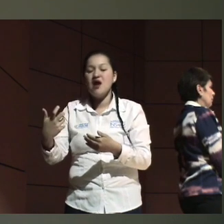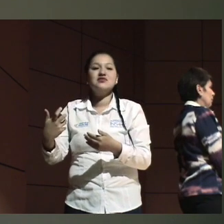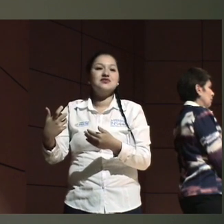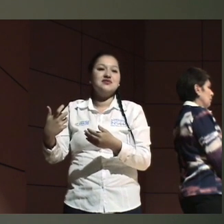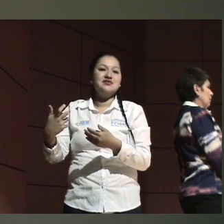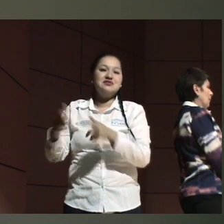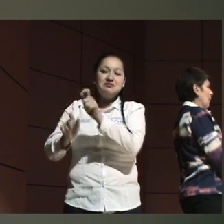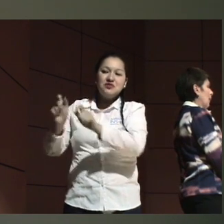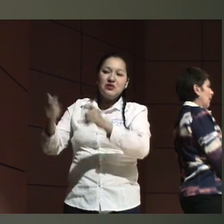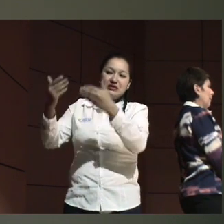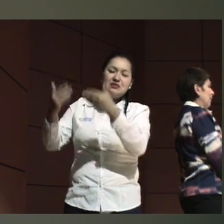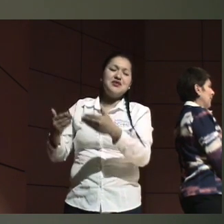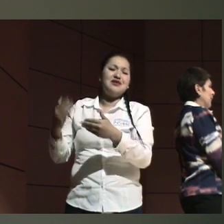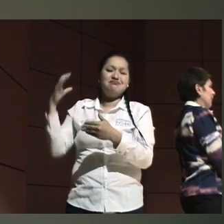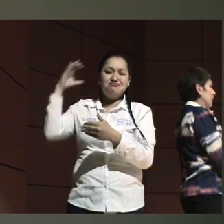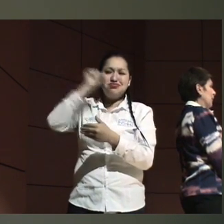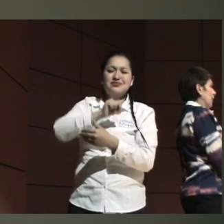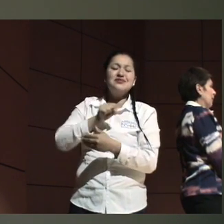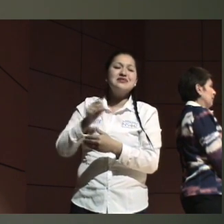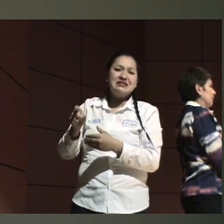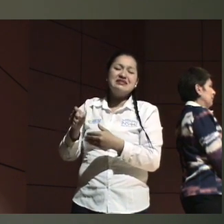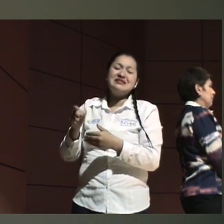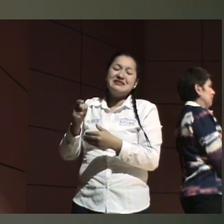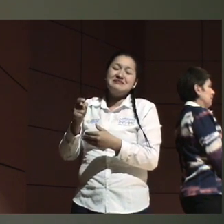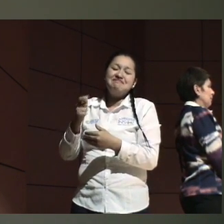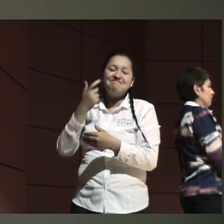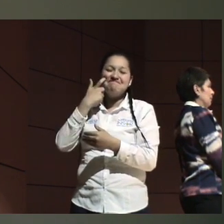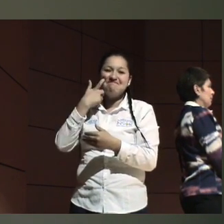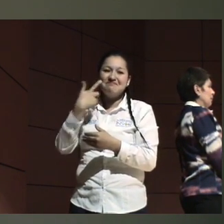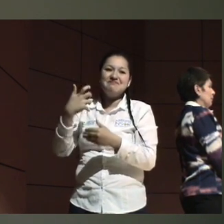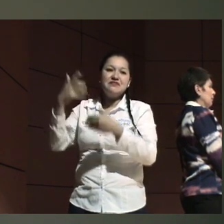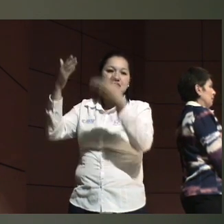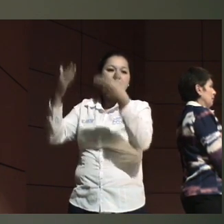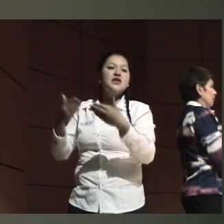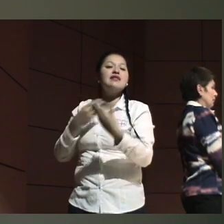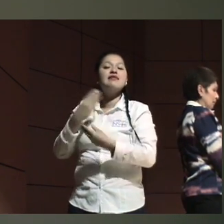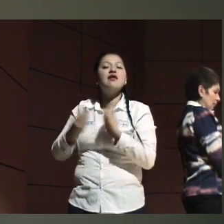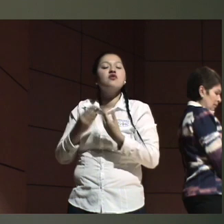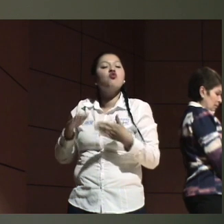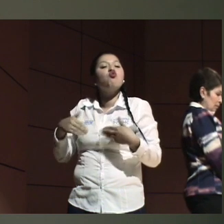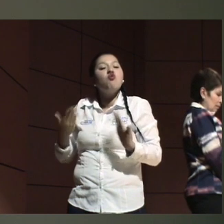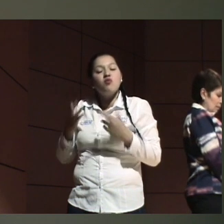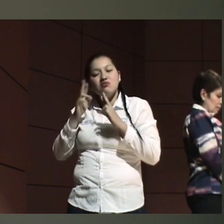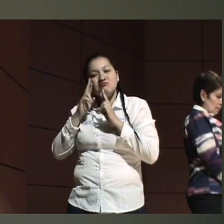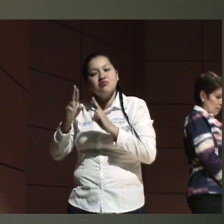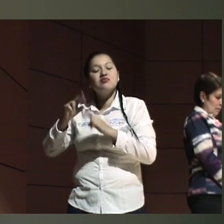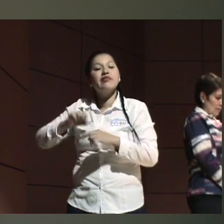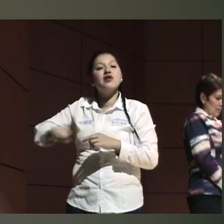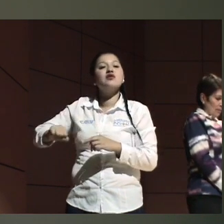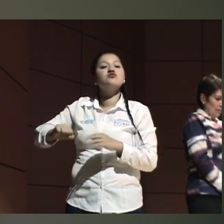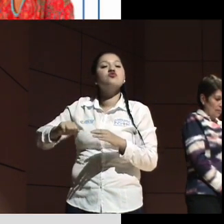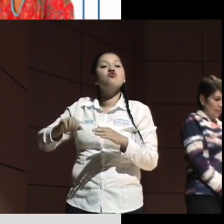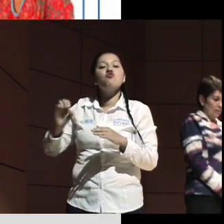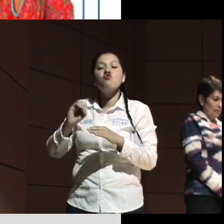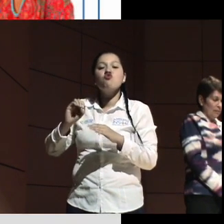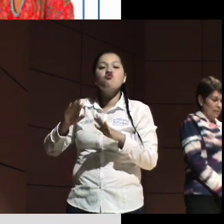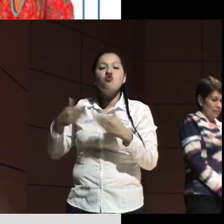más evidentes y qué hacer también para salvaguardar o reconocer esos derechos